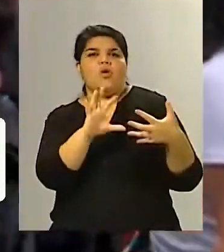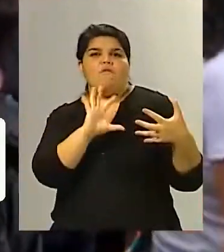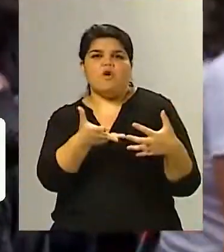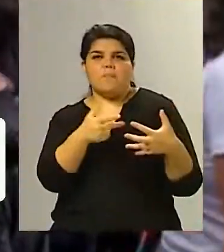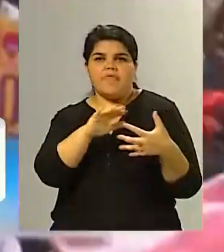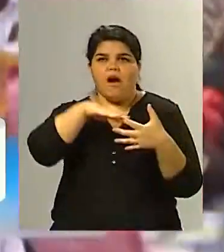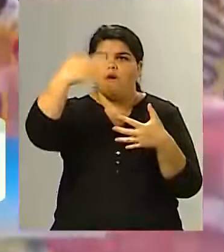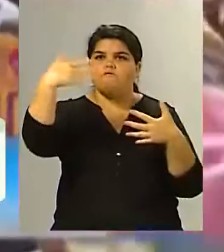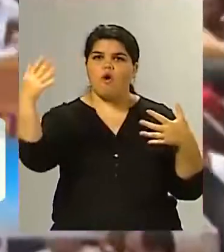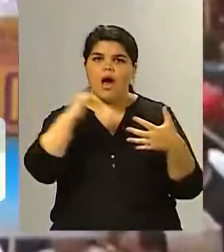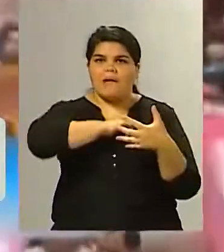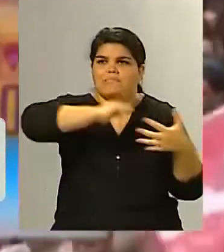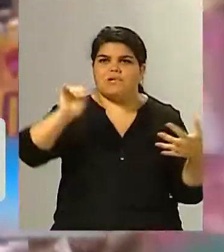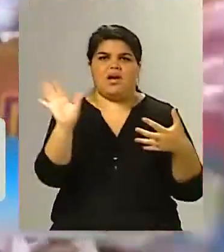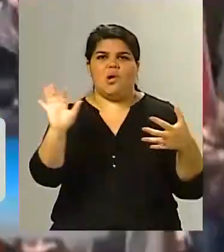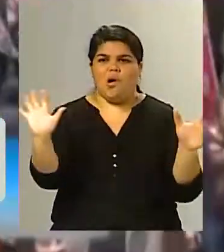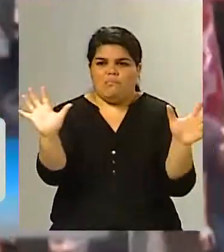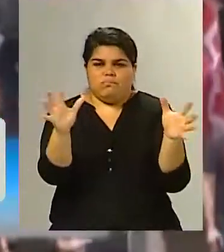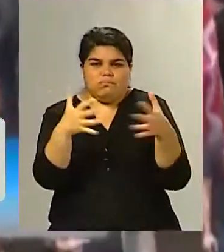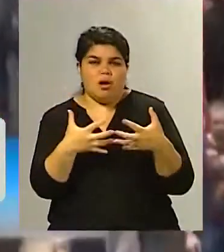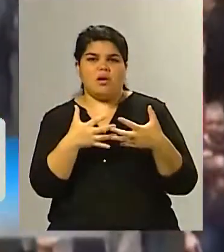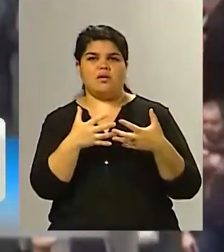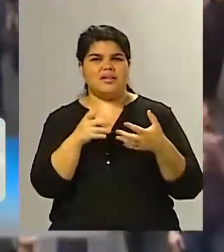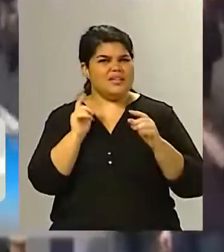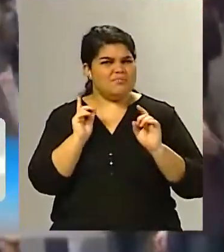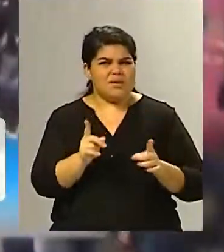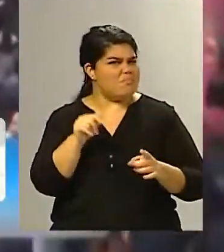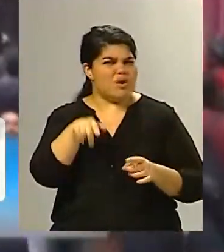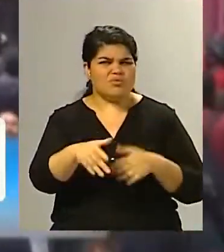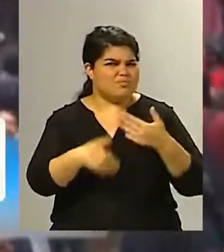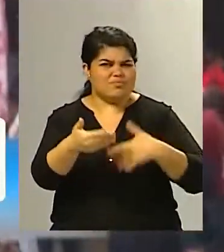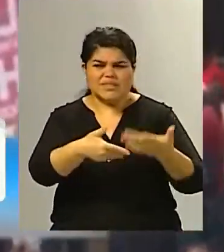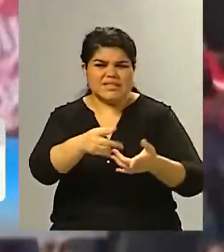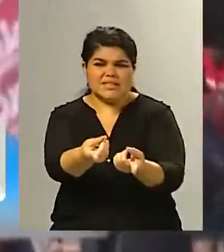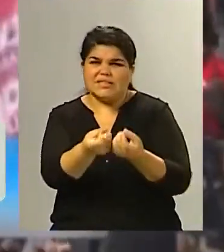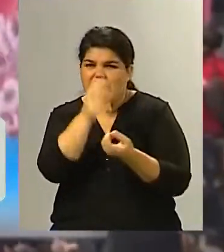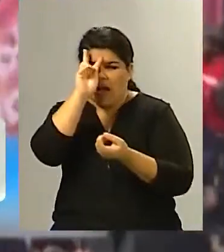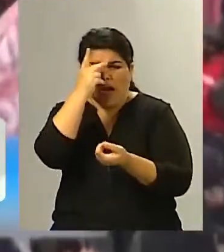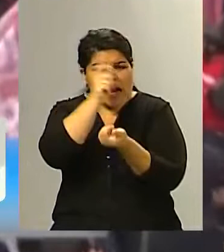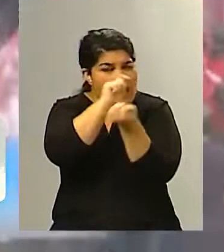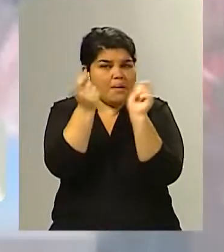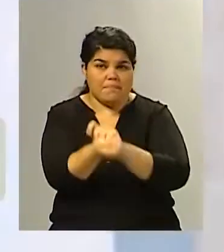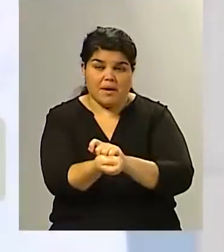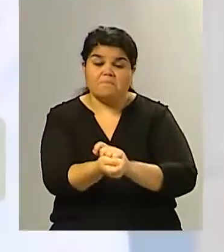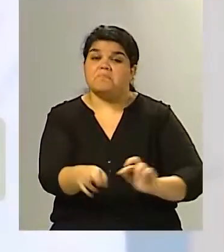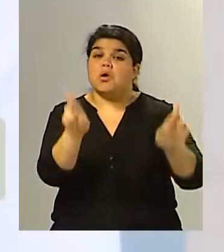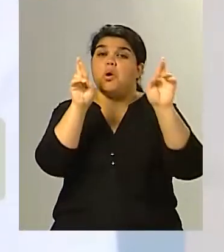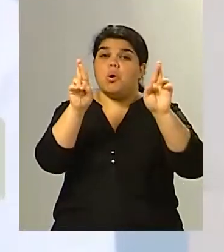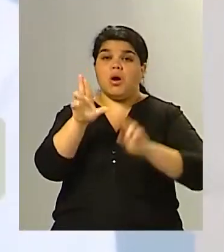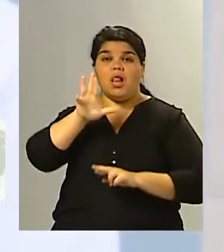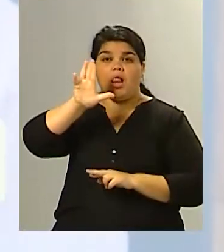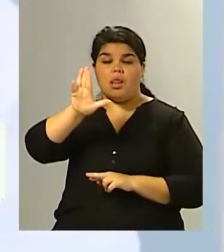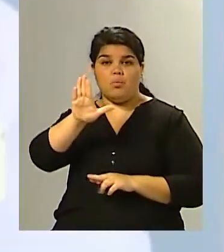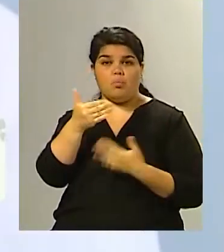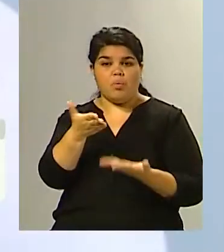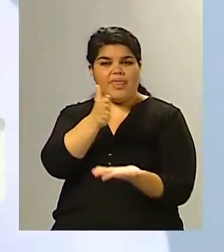ahora vamos a tener que esperar que el gobierno Lula tenga la sensibilidad de reposicionar la agenda de derechos humanos